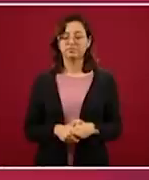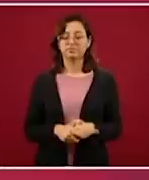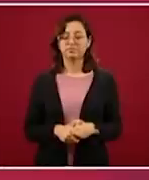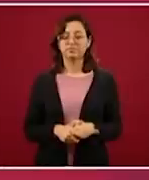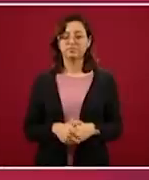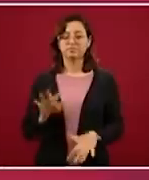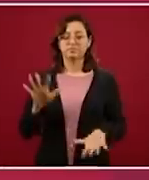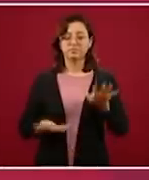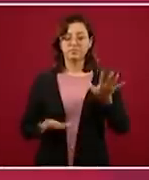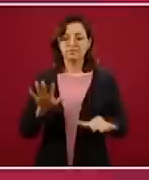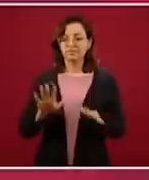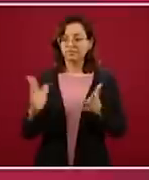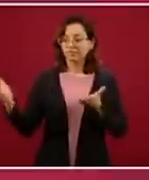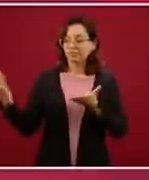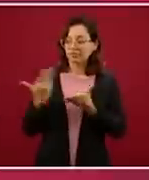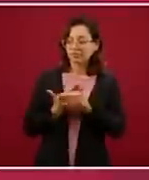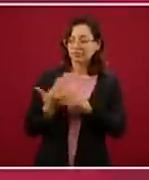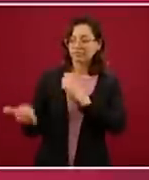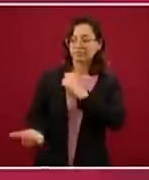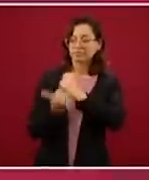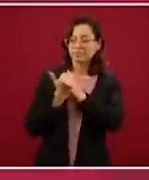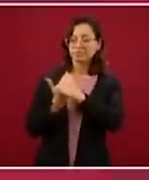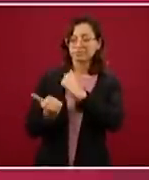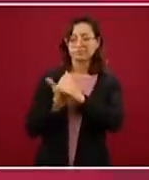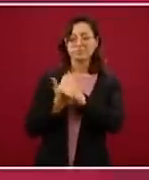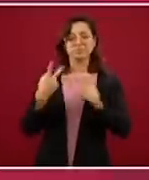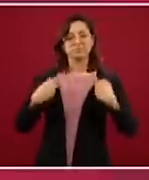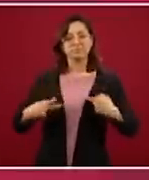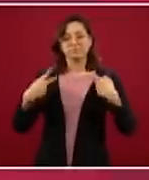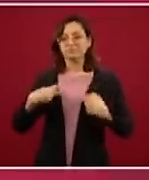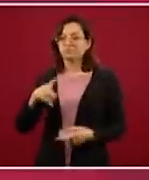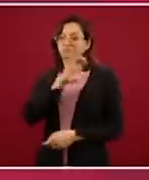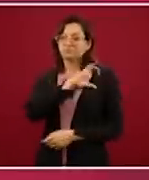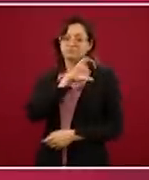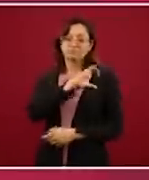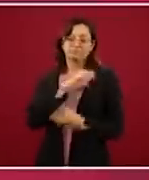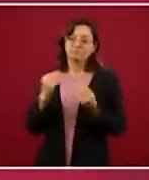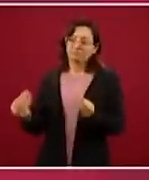pedir audiencia gente que yo quiero mucho,